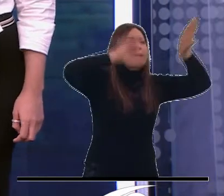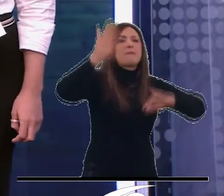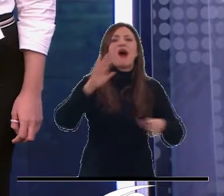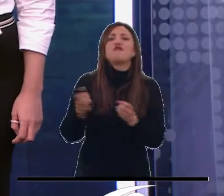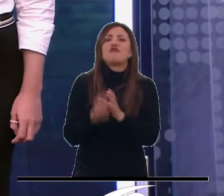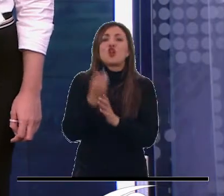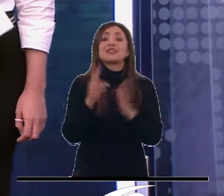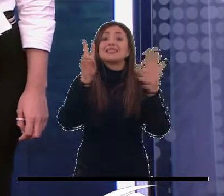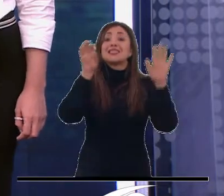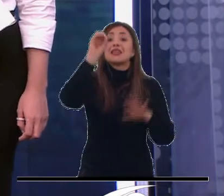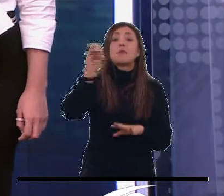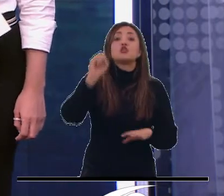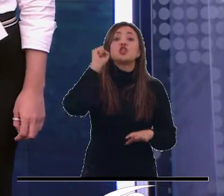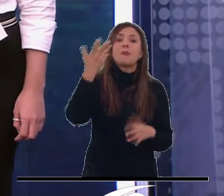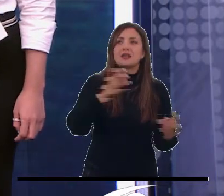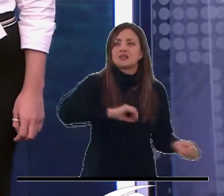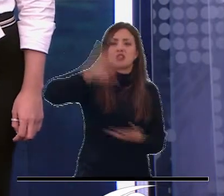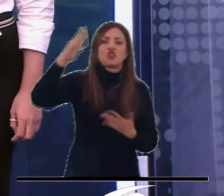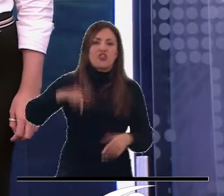70% son procedentes de Colombia.